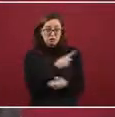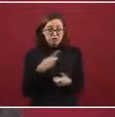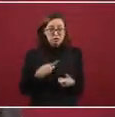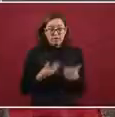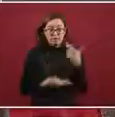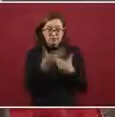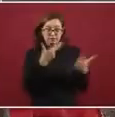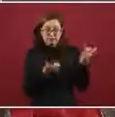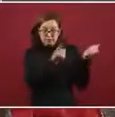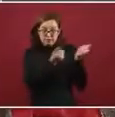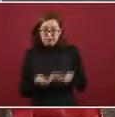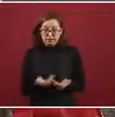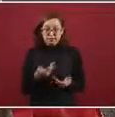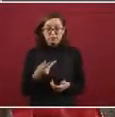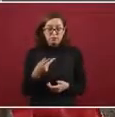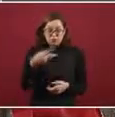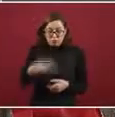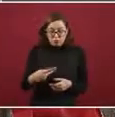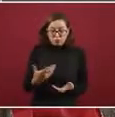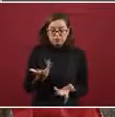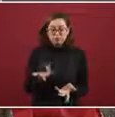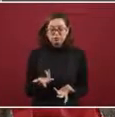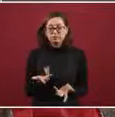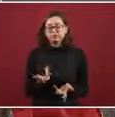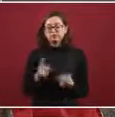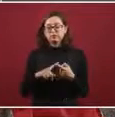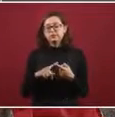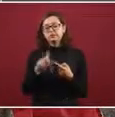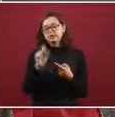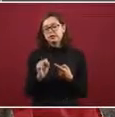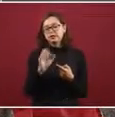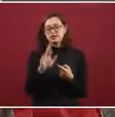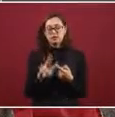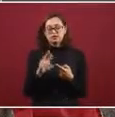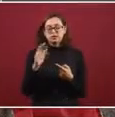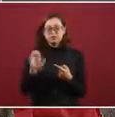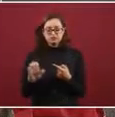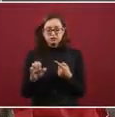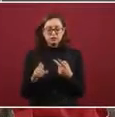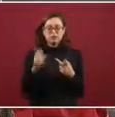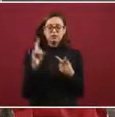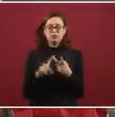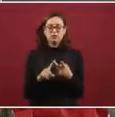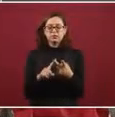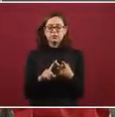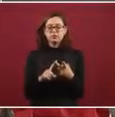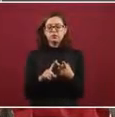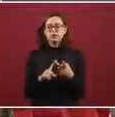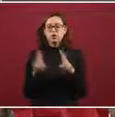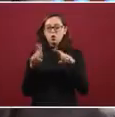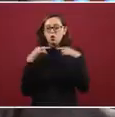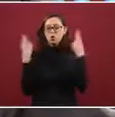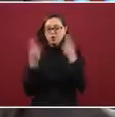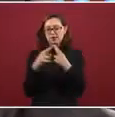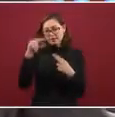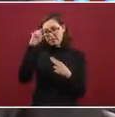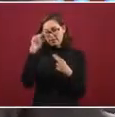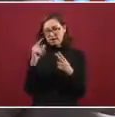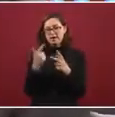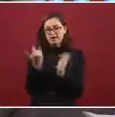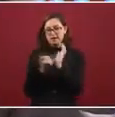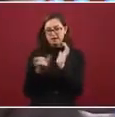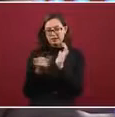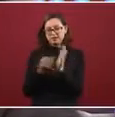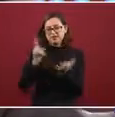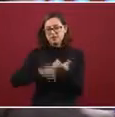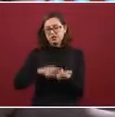En el caso de México estaría compuesto, además de la Secretaría de Relaciones Exteriores, por la Unidad de Inteligencia Financiera de la Secretaría de Hacienda